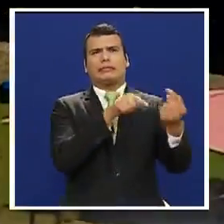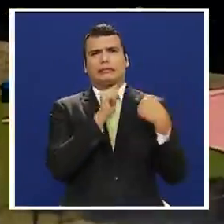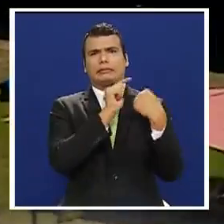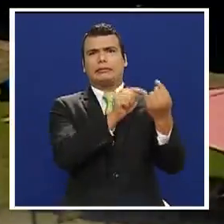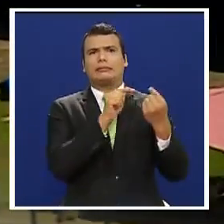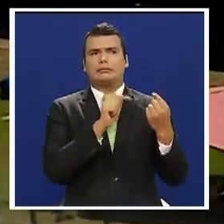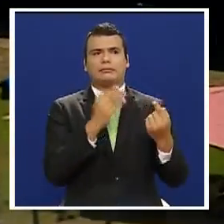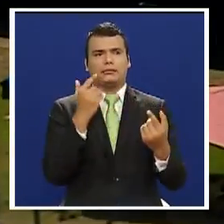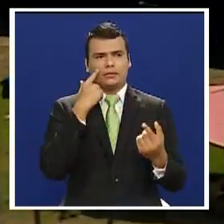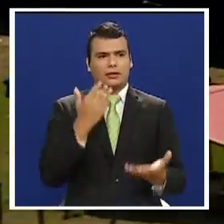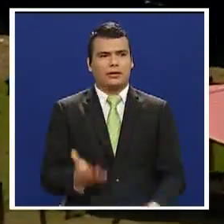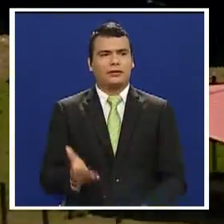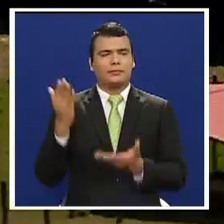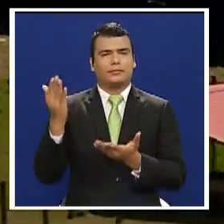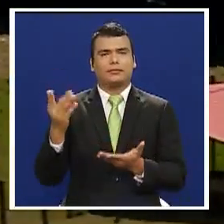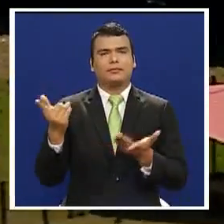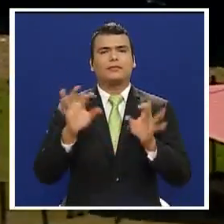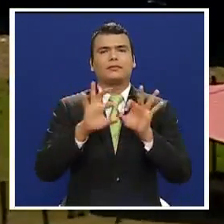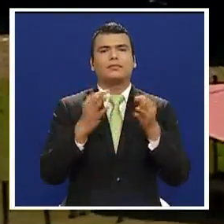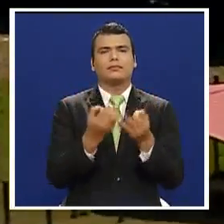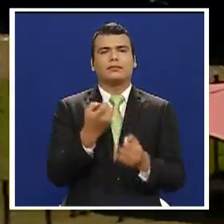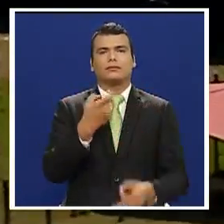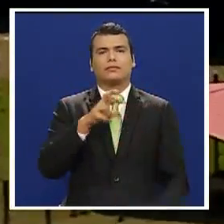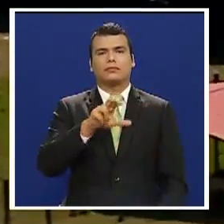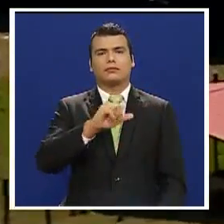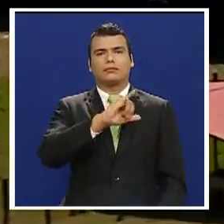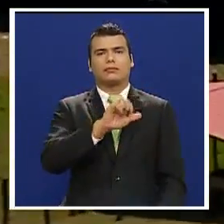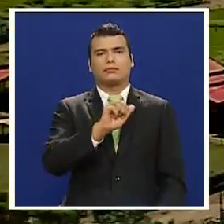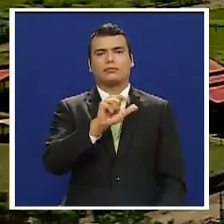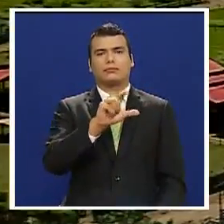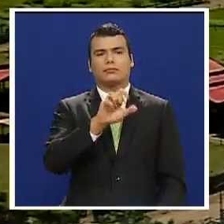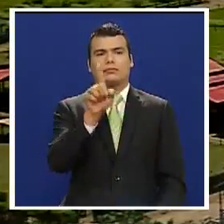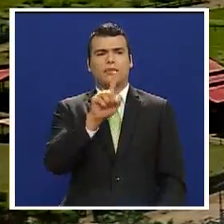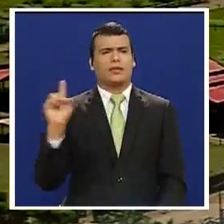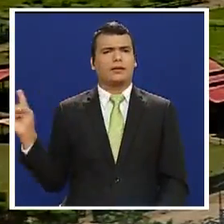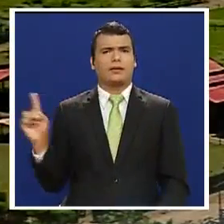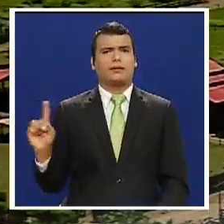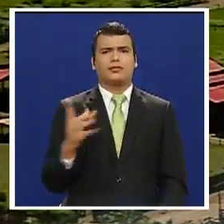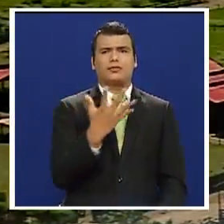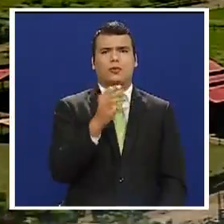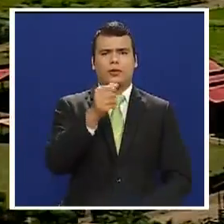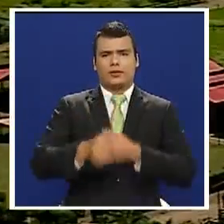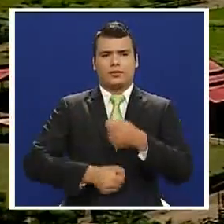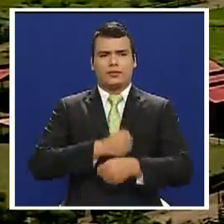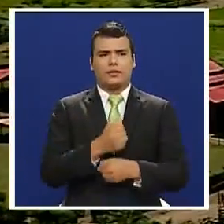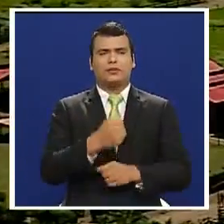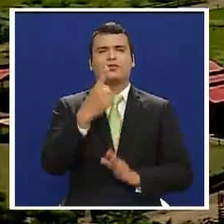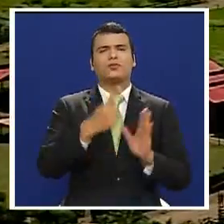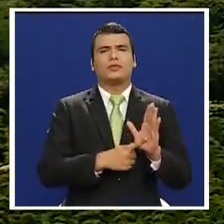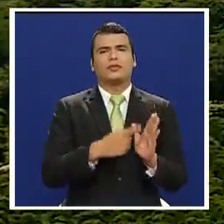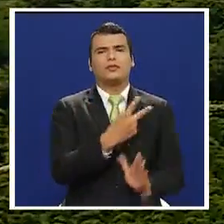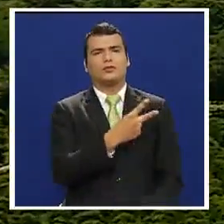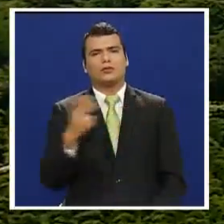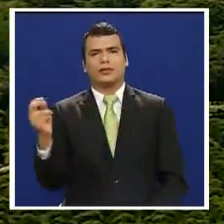Unión, municipio que sirve de corredor vial entre el eje cafetero y el Valle del Cauca, lo han hecho atractivo para las prácticas